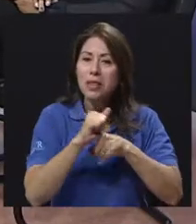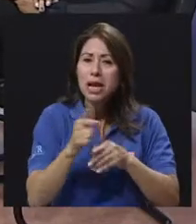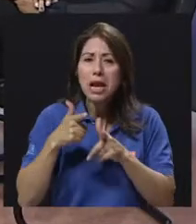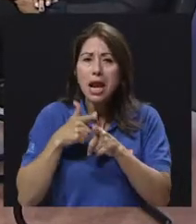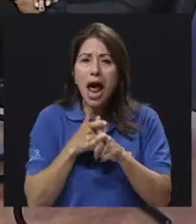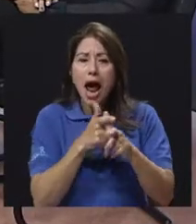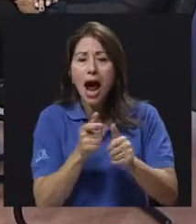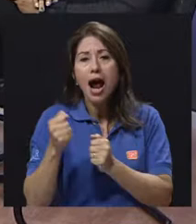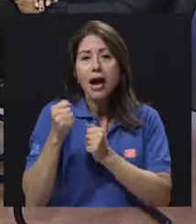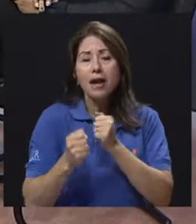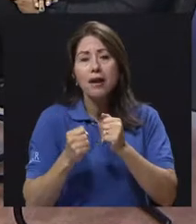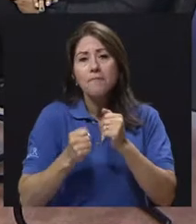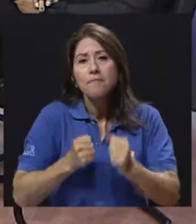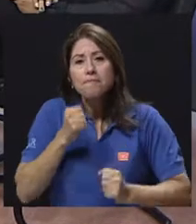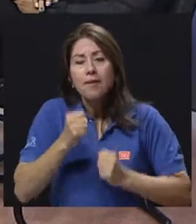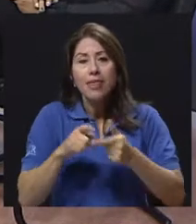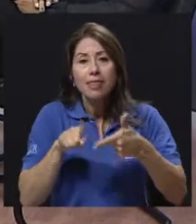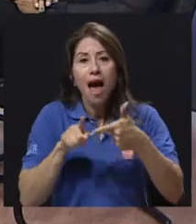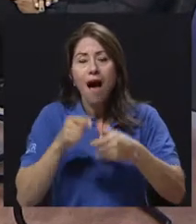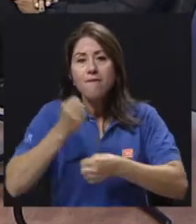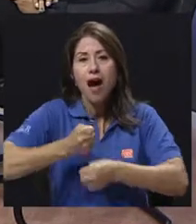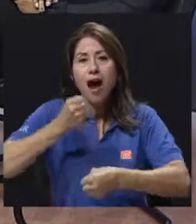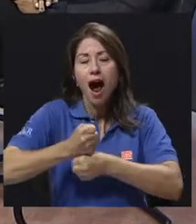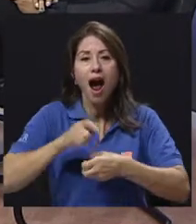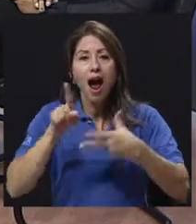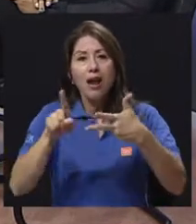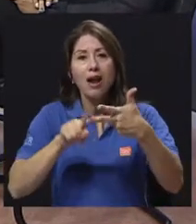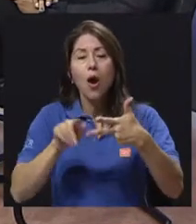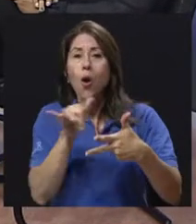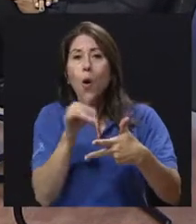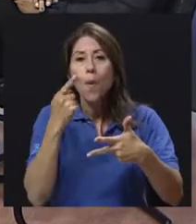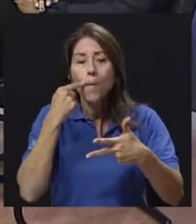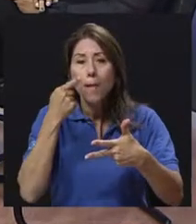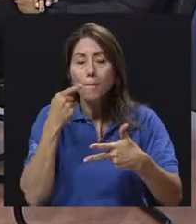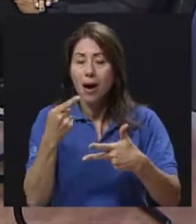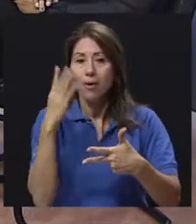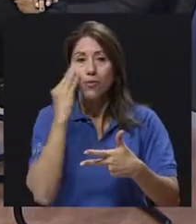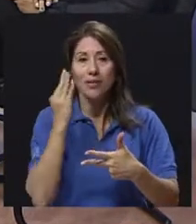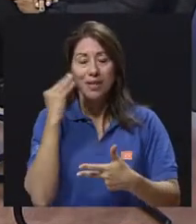Verlo trabajar, verdad, en sus labores de papá. Sí. O sea, fue algo, una experiencia muy, muy bonita.